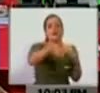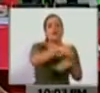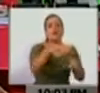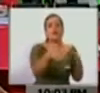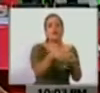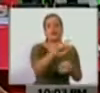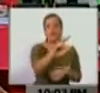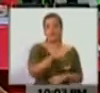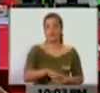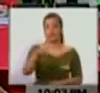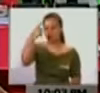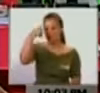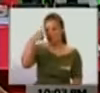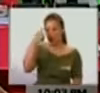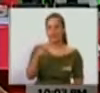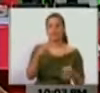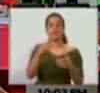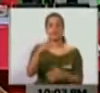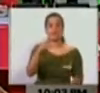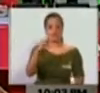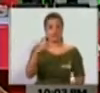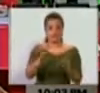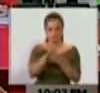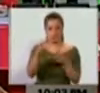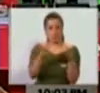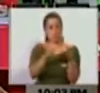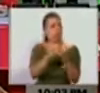traducción del inglés muck.